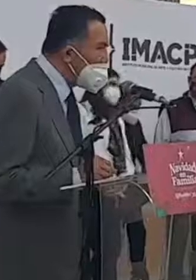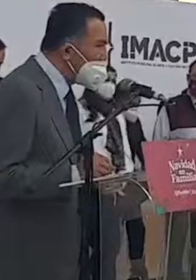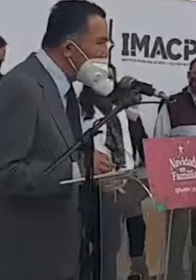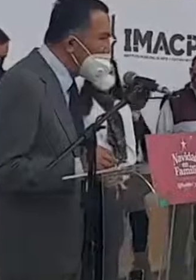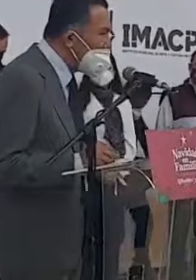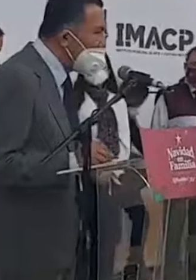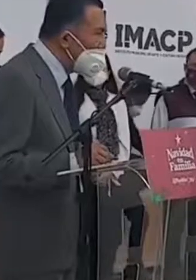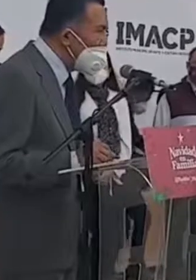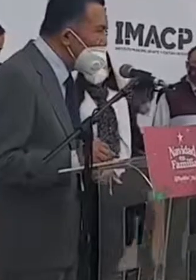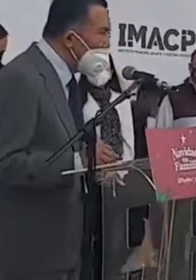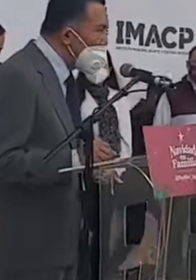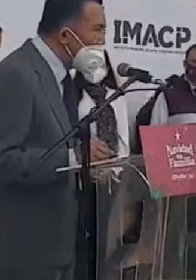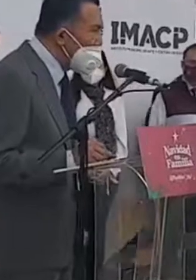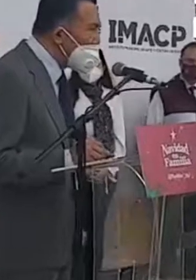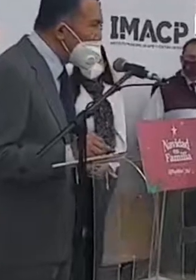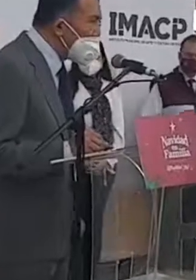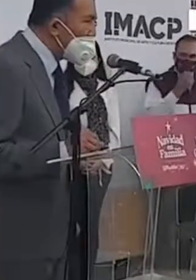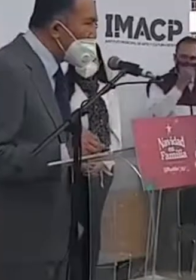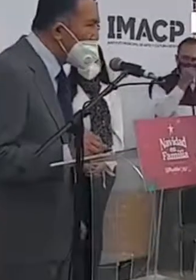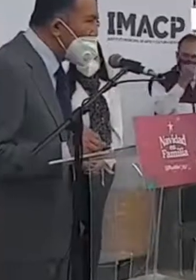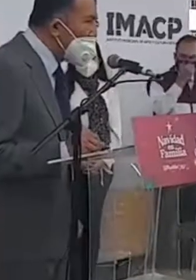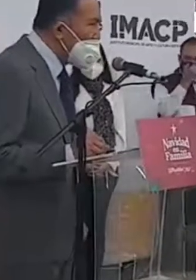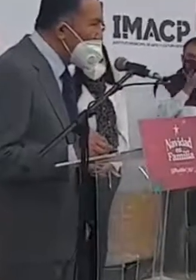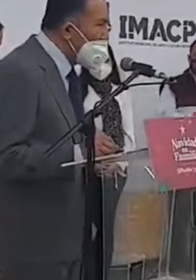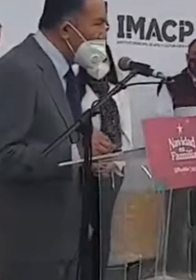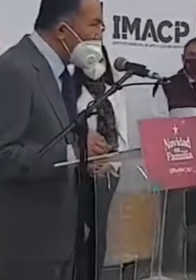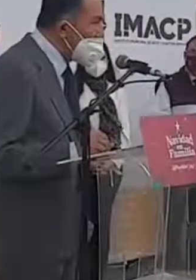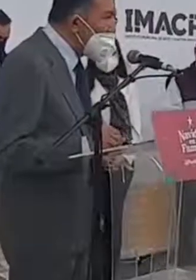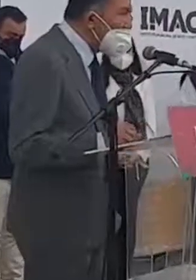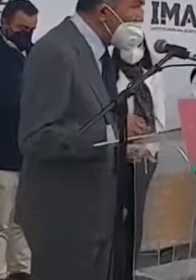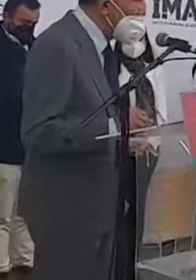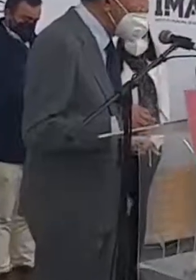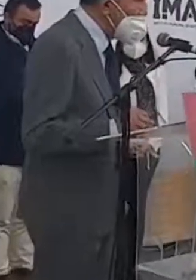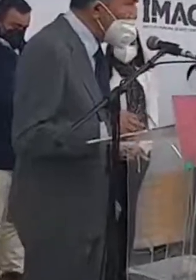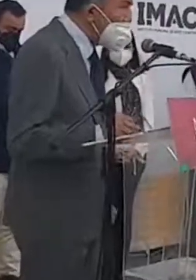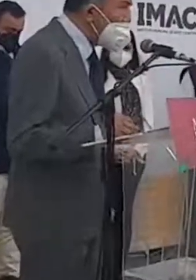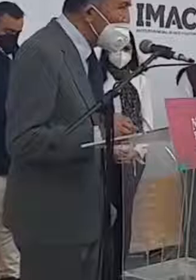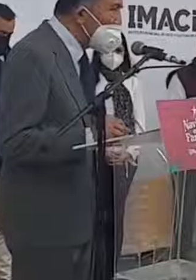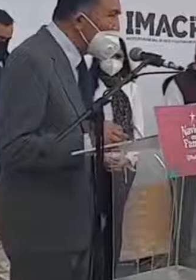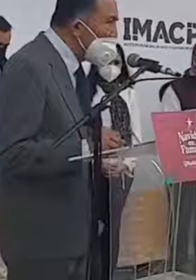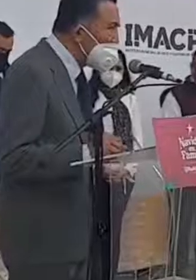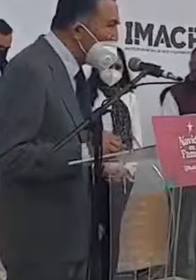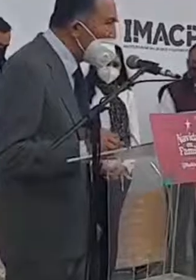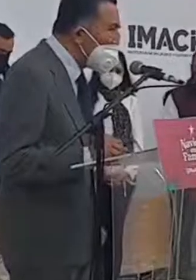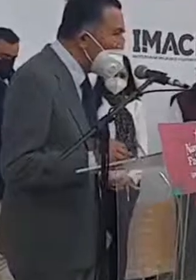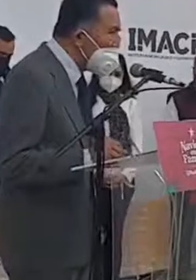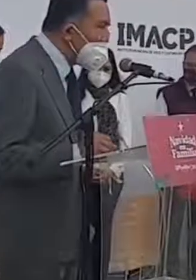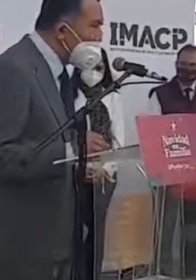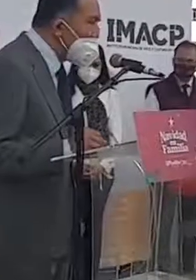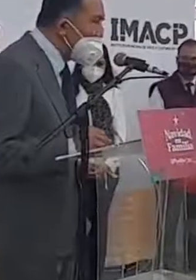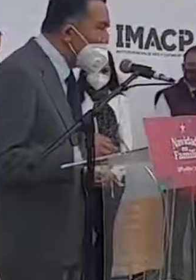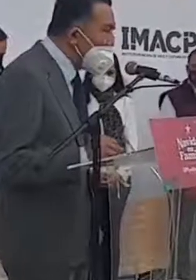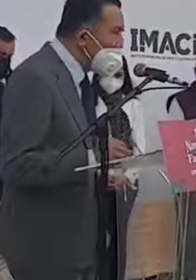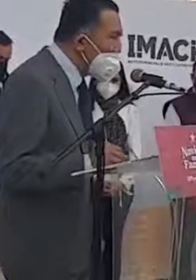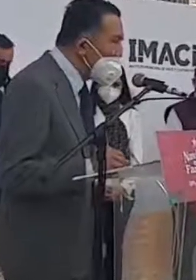una satisfacción tener esta exposición. Este número de exposición son